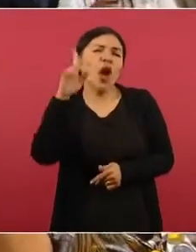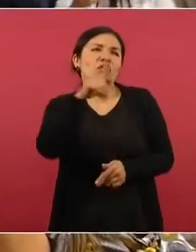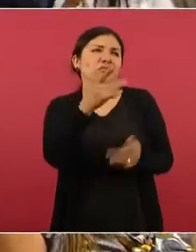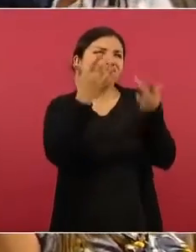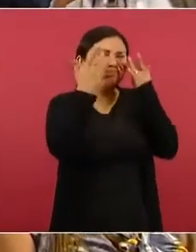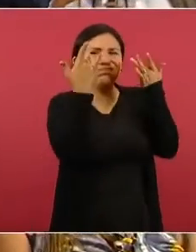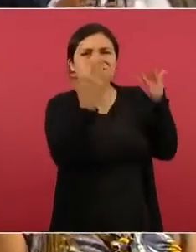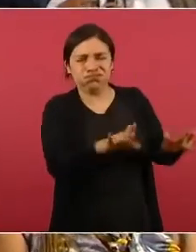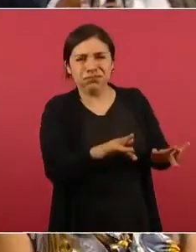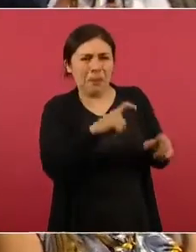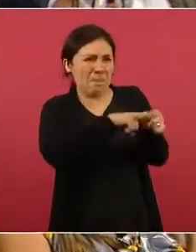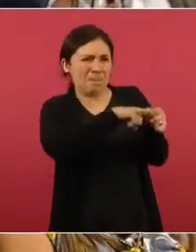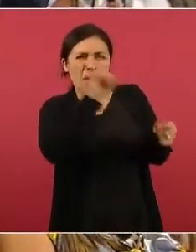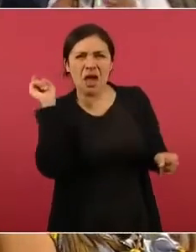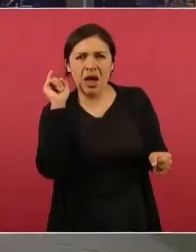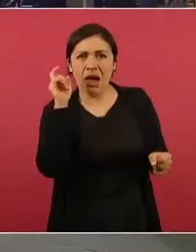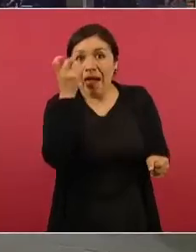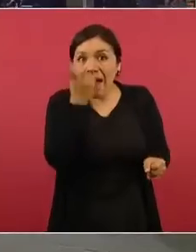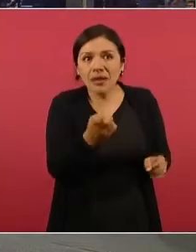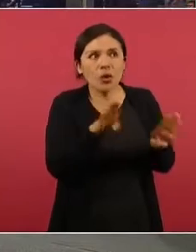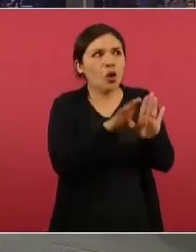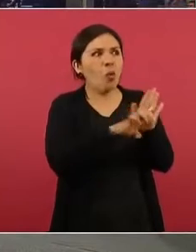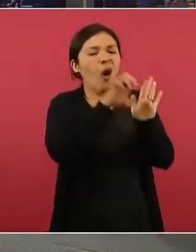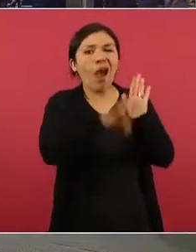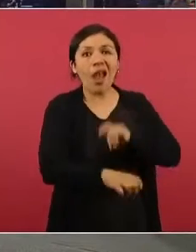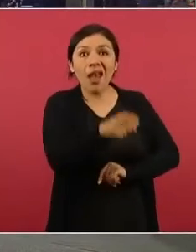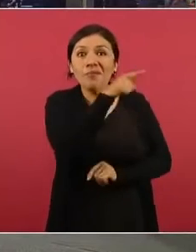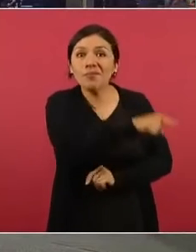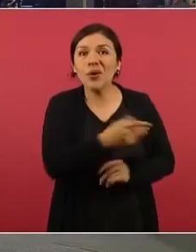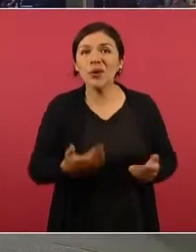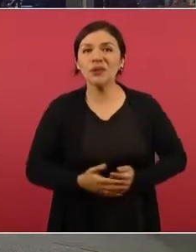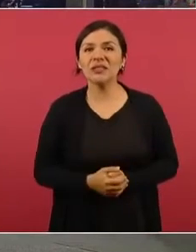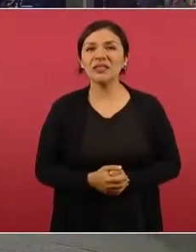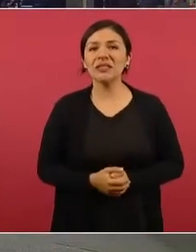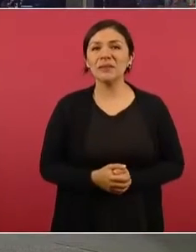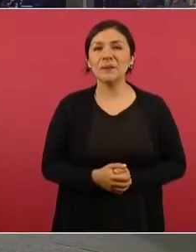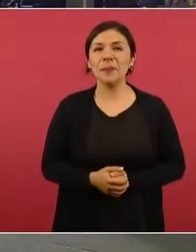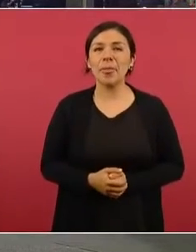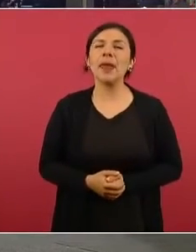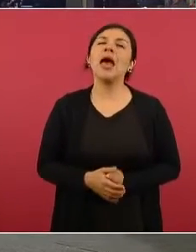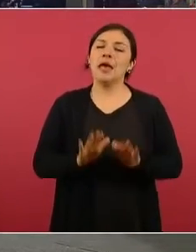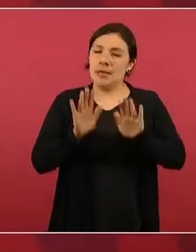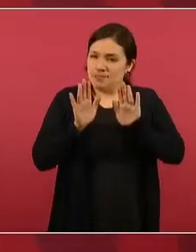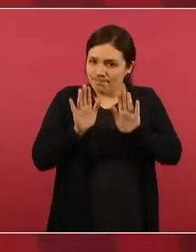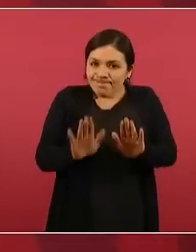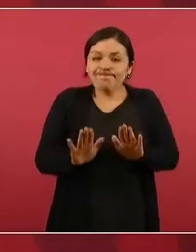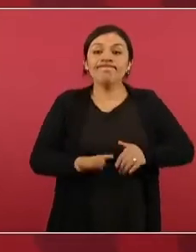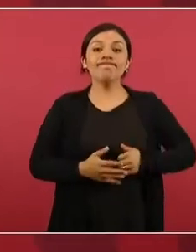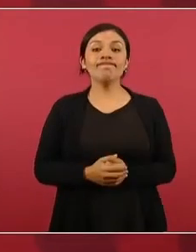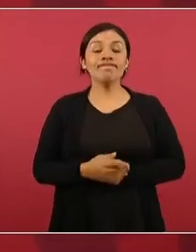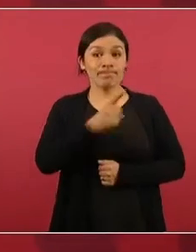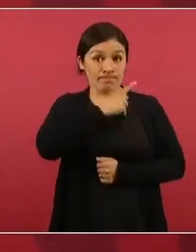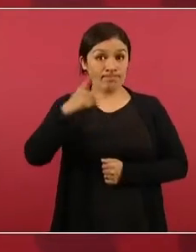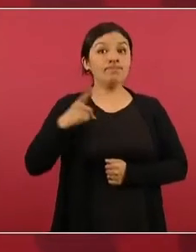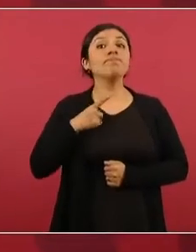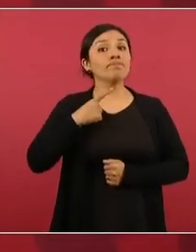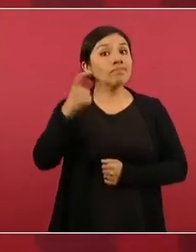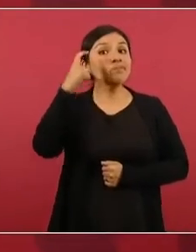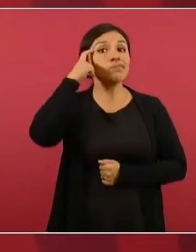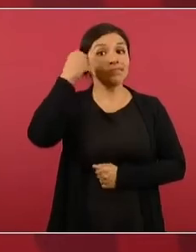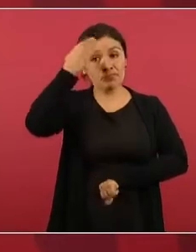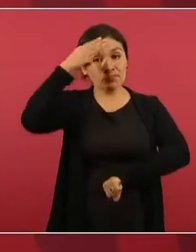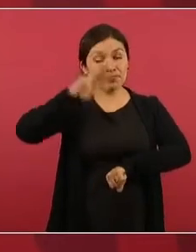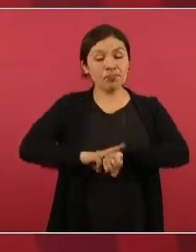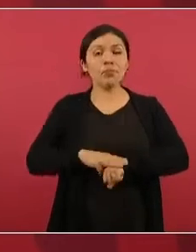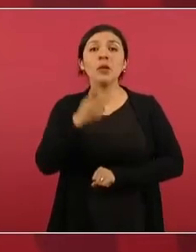claro ejemplo de eso. Bueno, no hay que perder de vista que el PRI surge